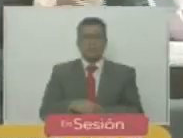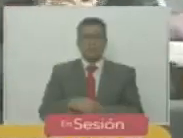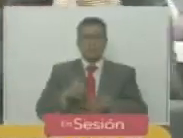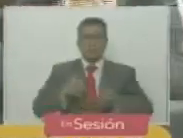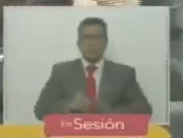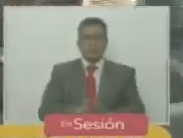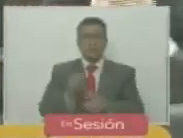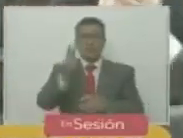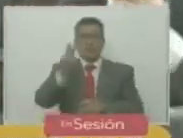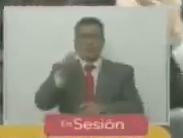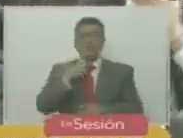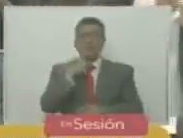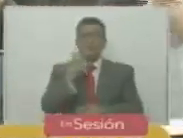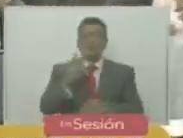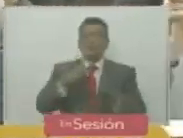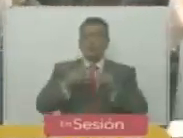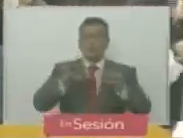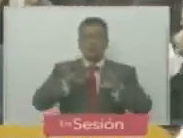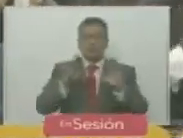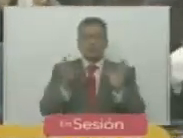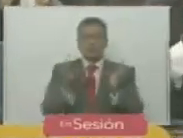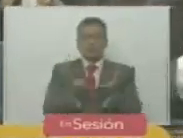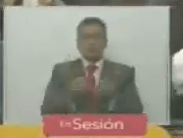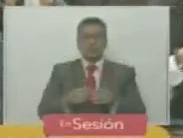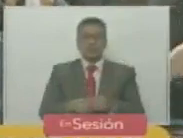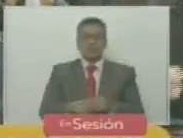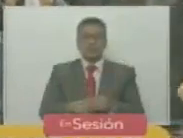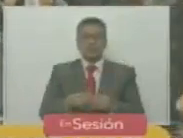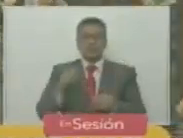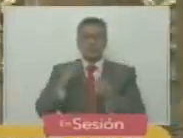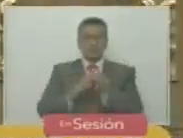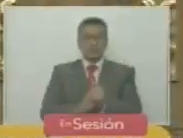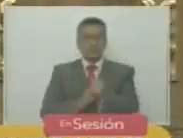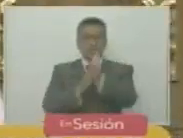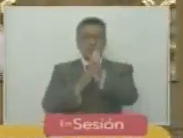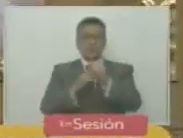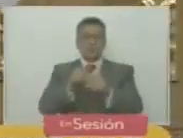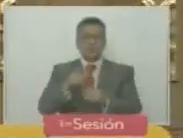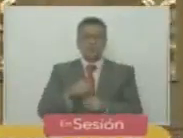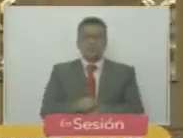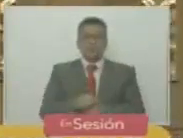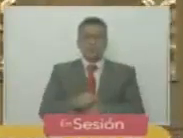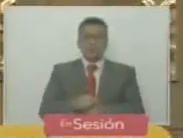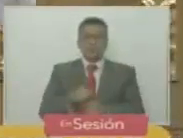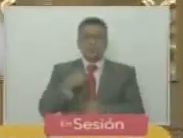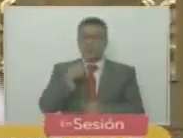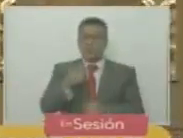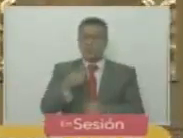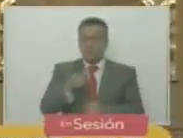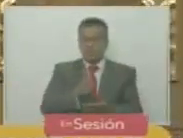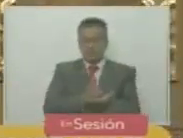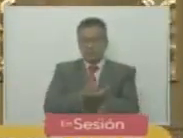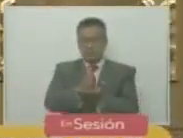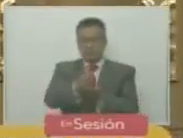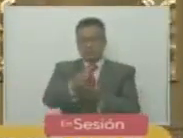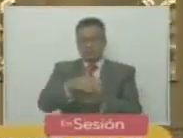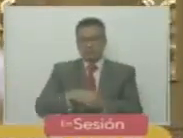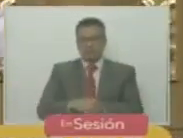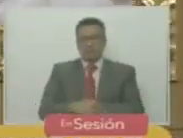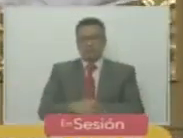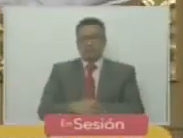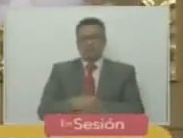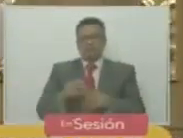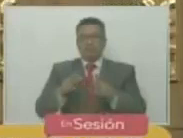Nació una nueva voz para el mundo, un líder que nos señalaría el camino a